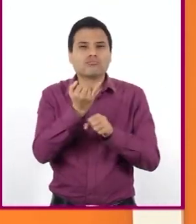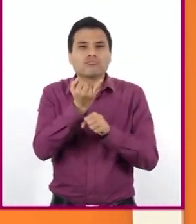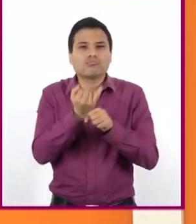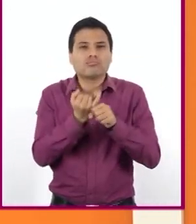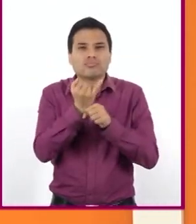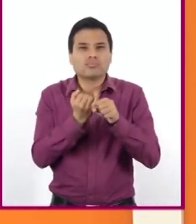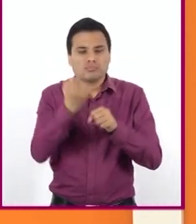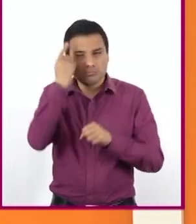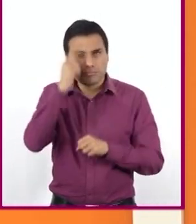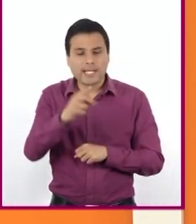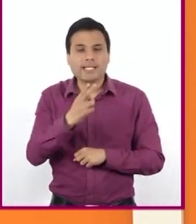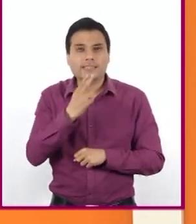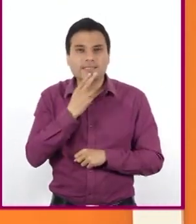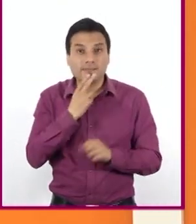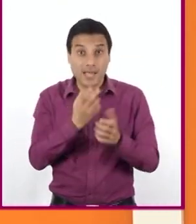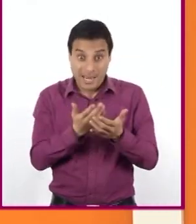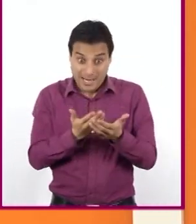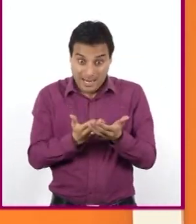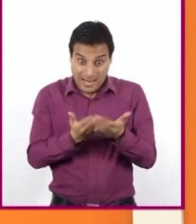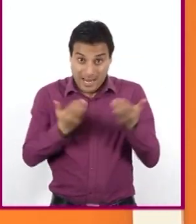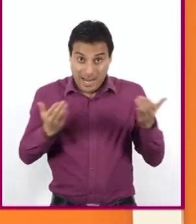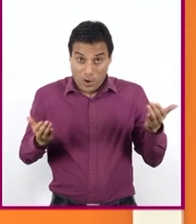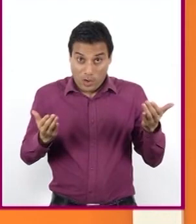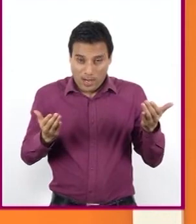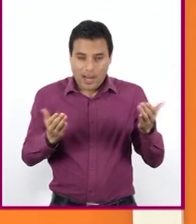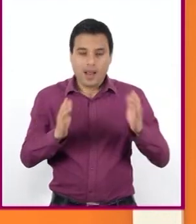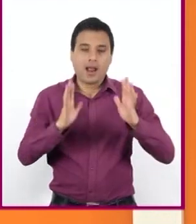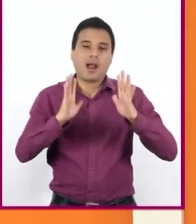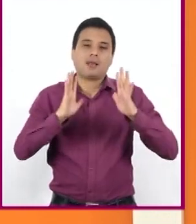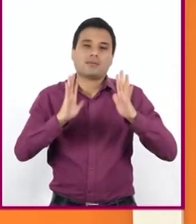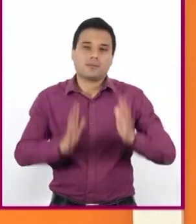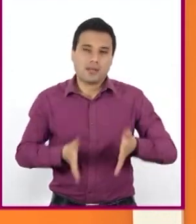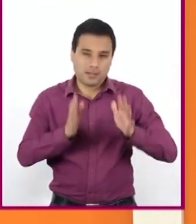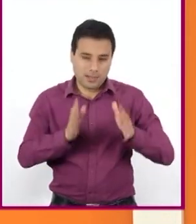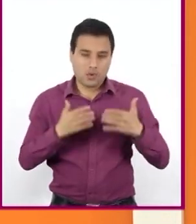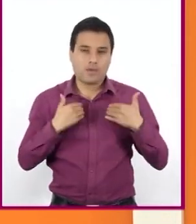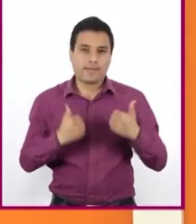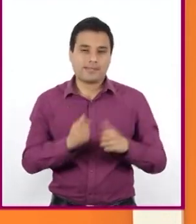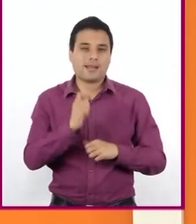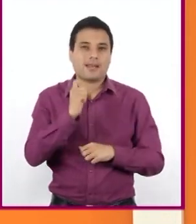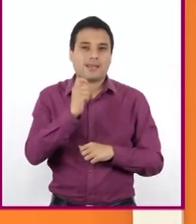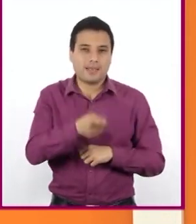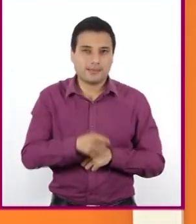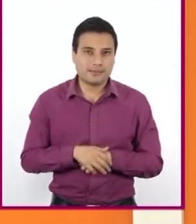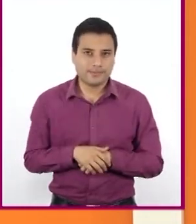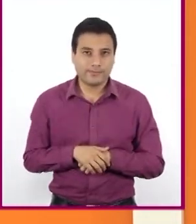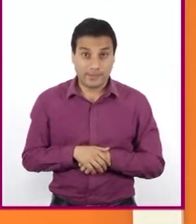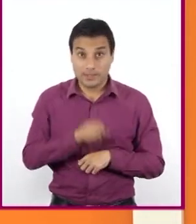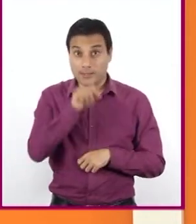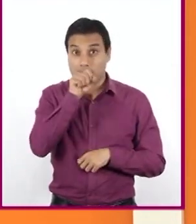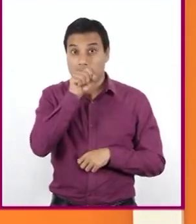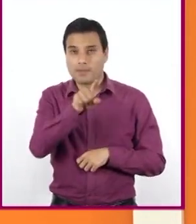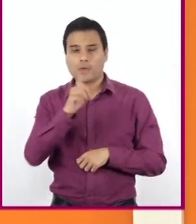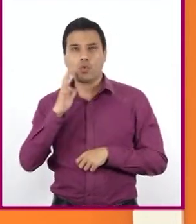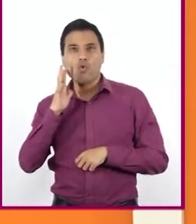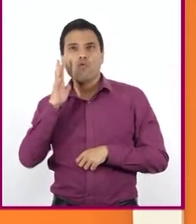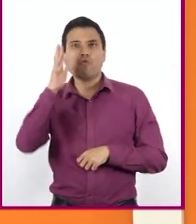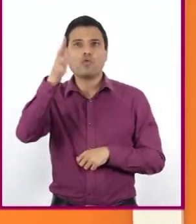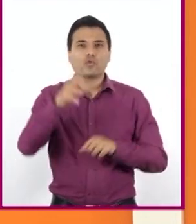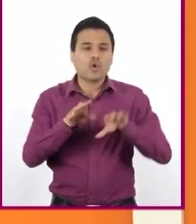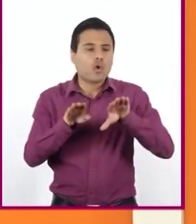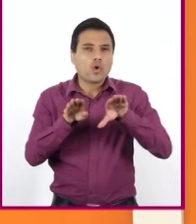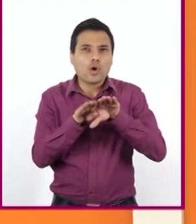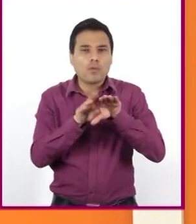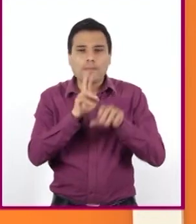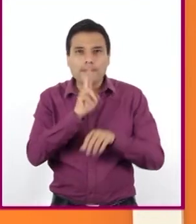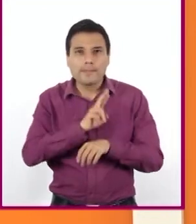presente que vivimos, a raíz de ese pasado, y permitir una proyección hacia el futuro.